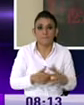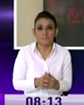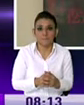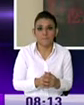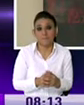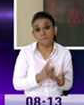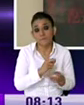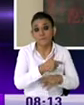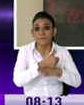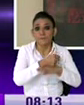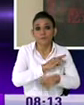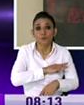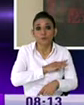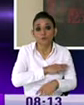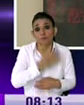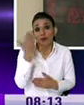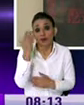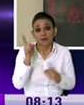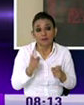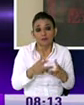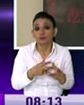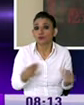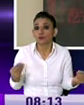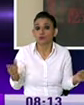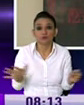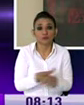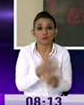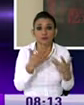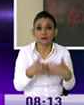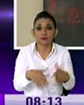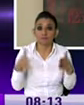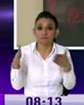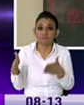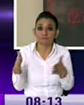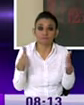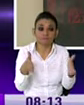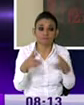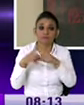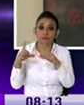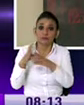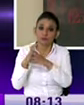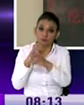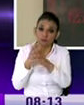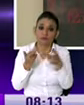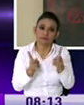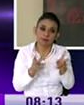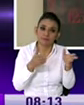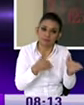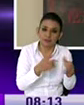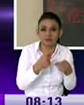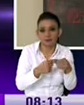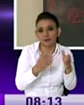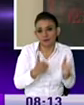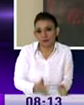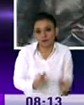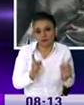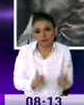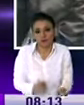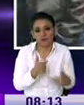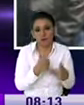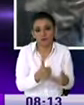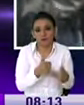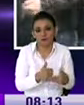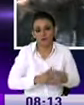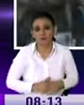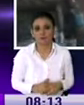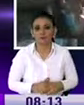ente municipal dar una salida definitiva en favor de los transportistas y en favor, evidentemente, de los